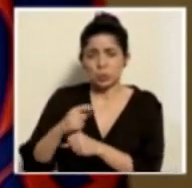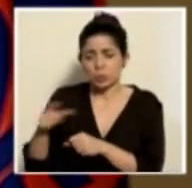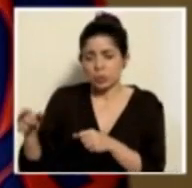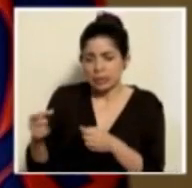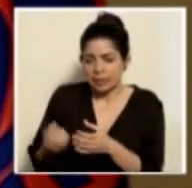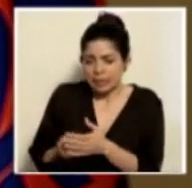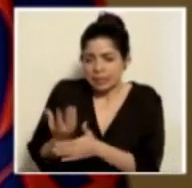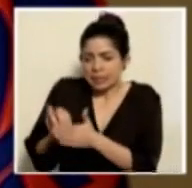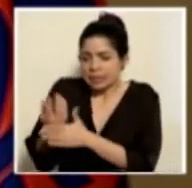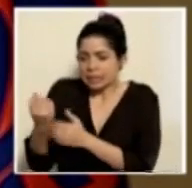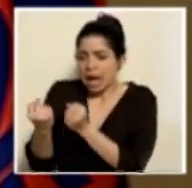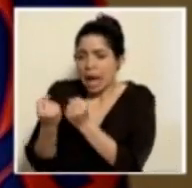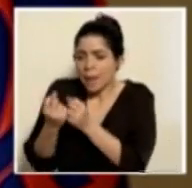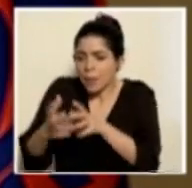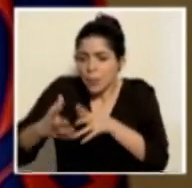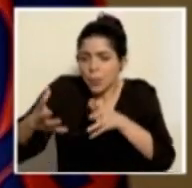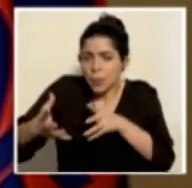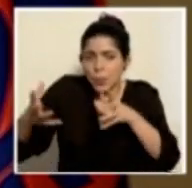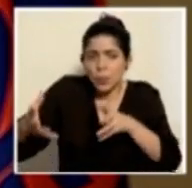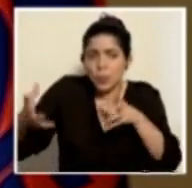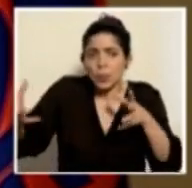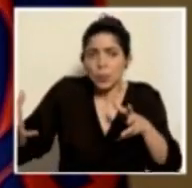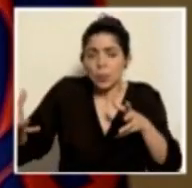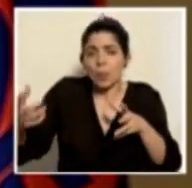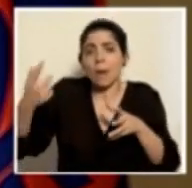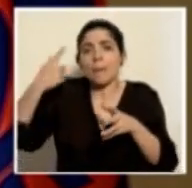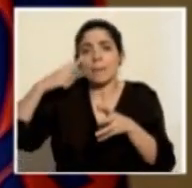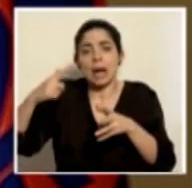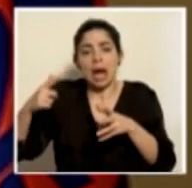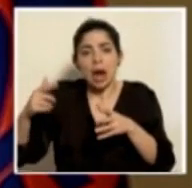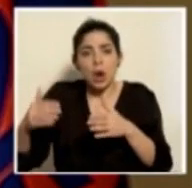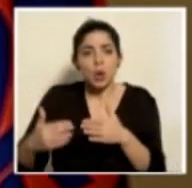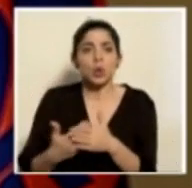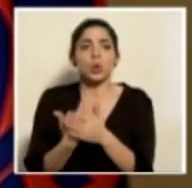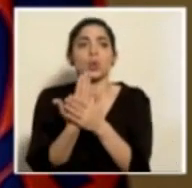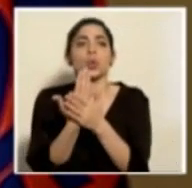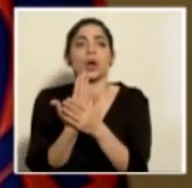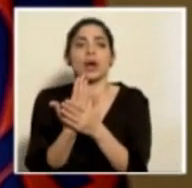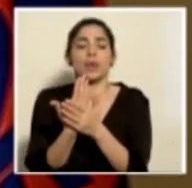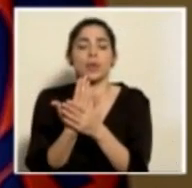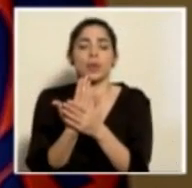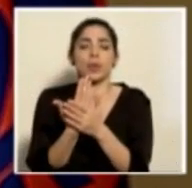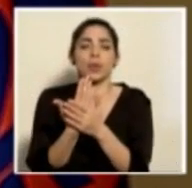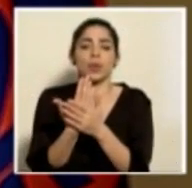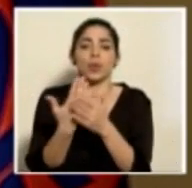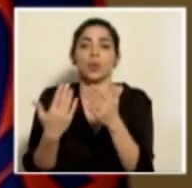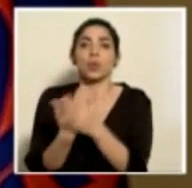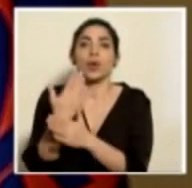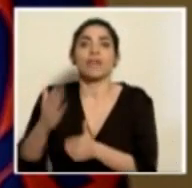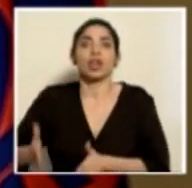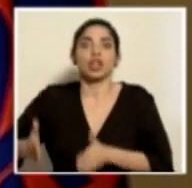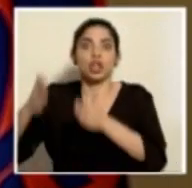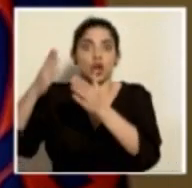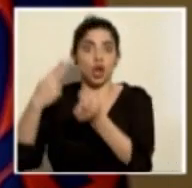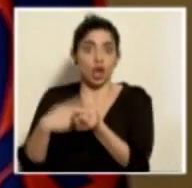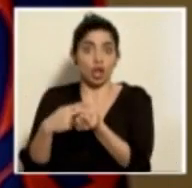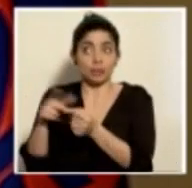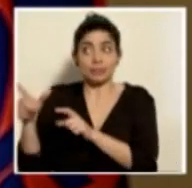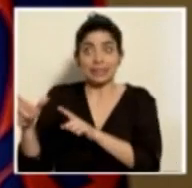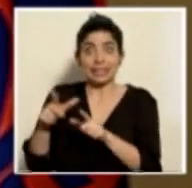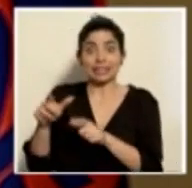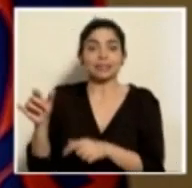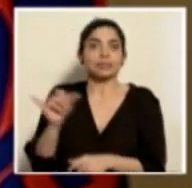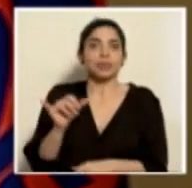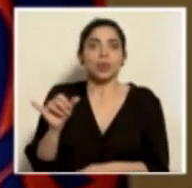capacidad hospitalaria y en poner en marcha una nueva torre hospitalaria que es como que